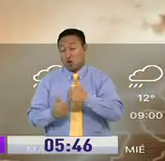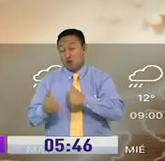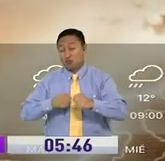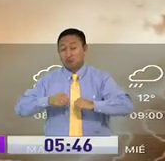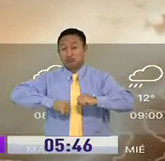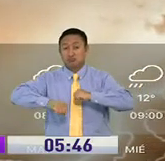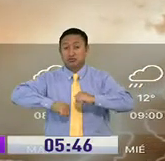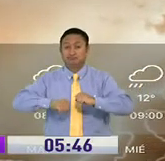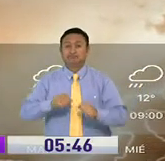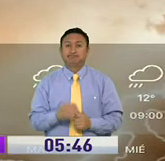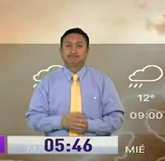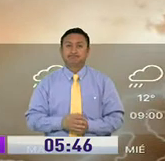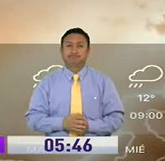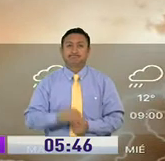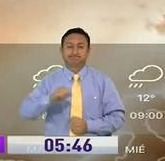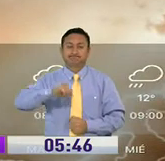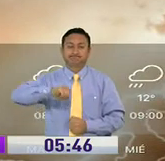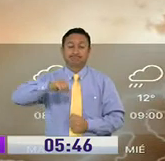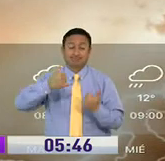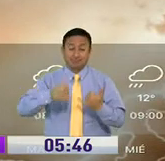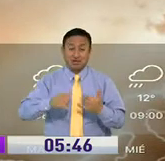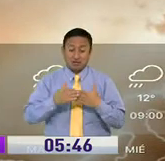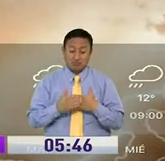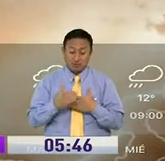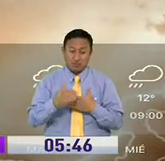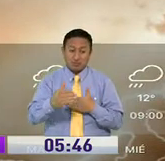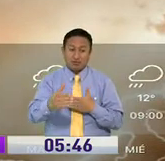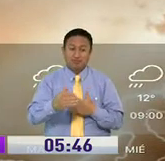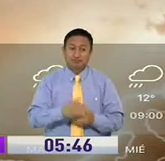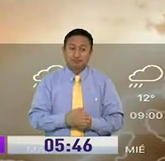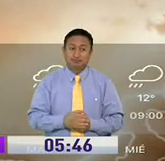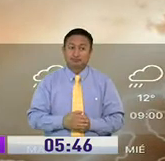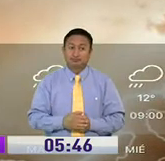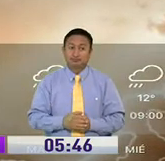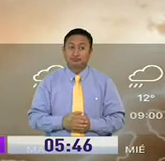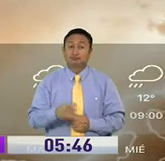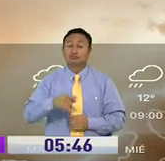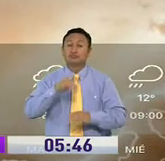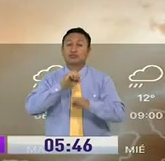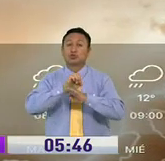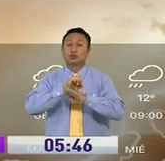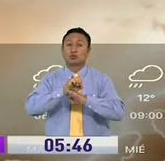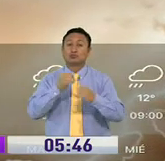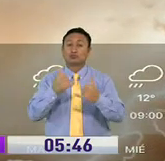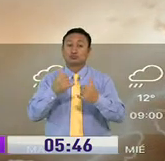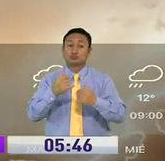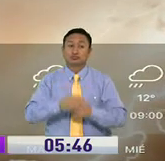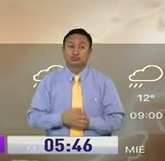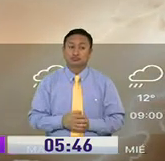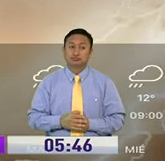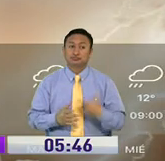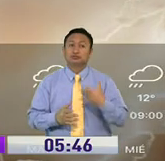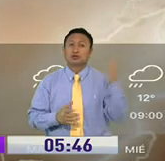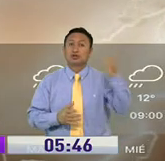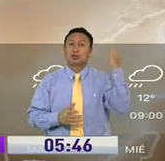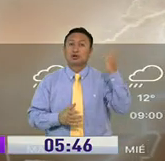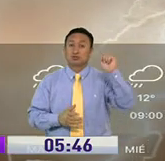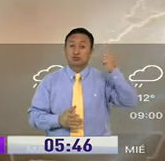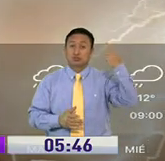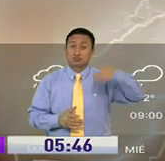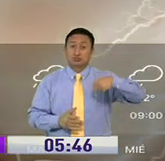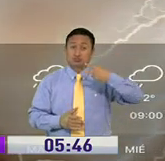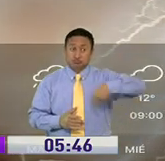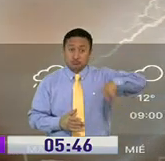La teleeducación son parte ya de la cotidianidad que tienen los ecuatorianos en esta época de emergencia, no solamente